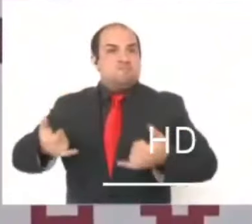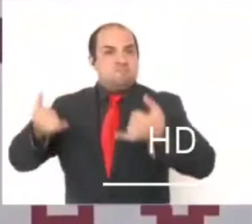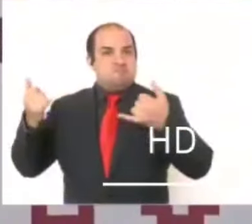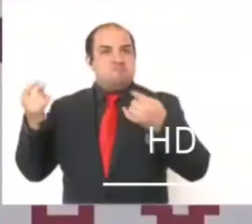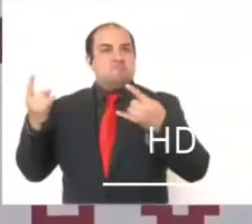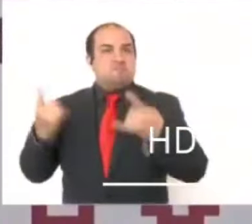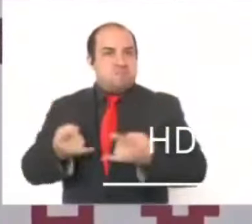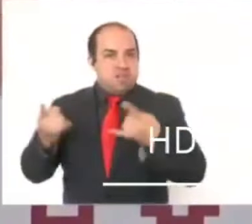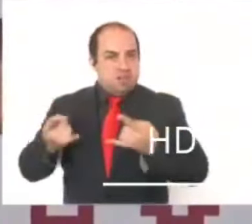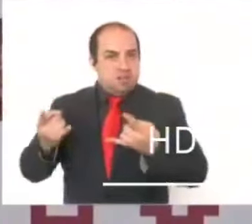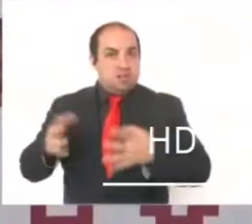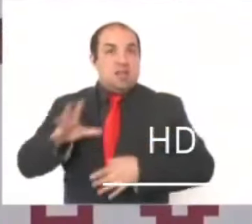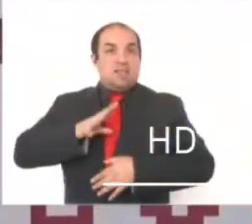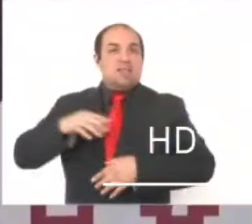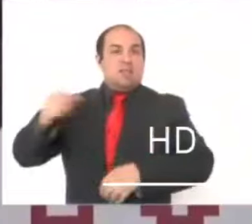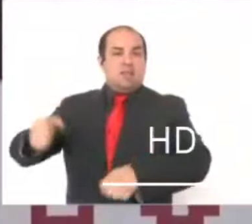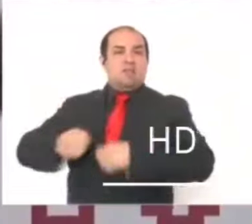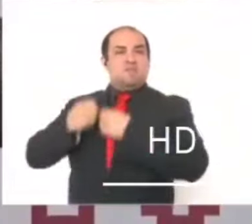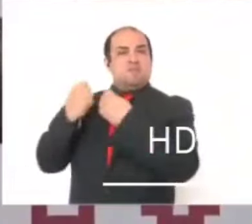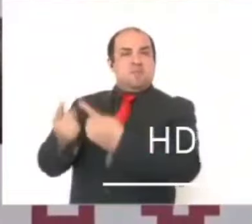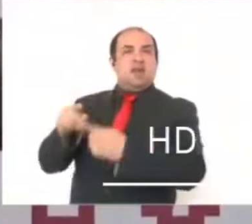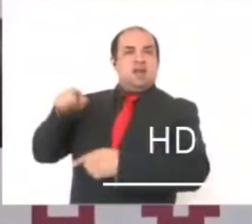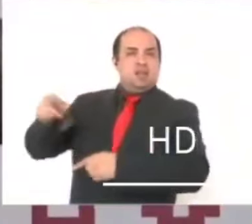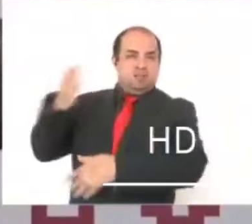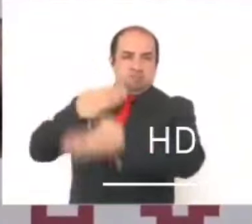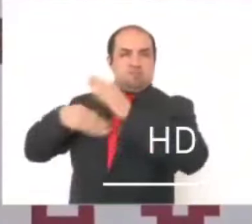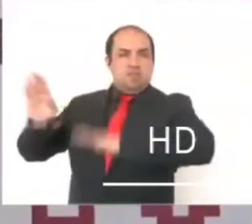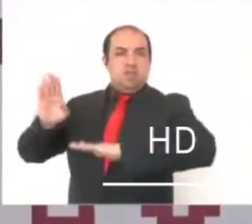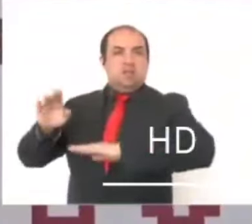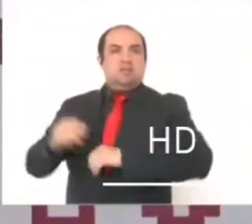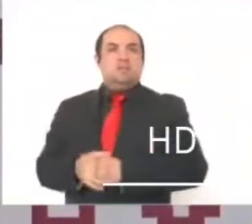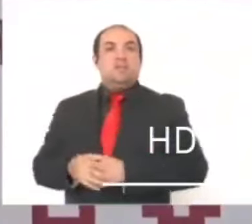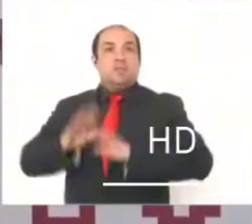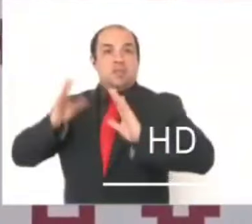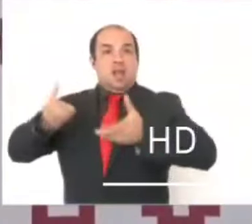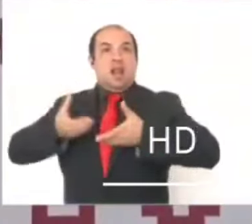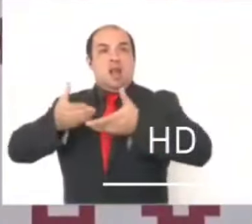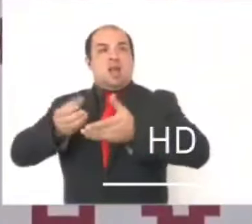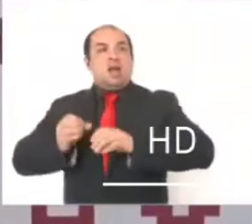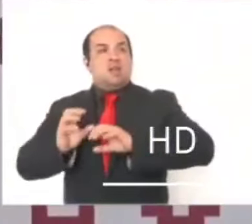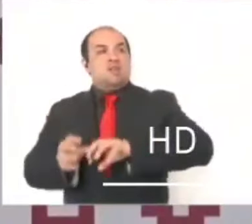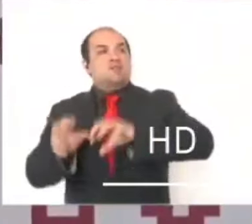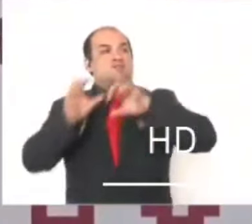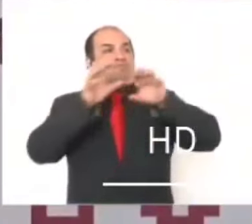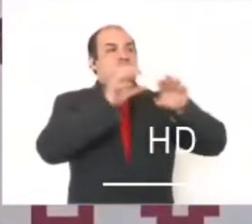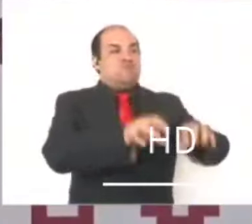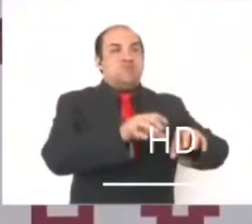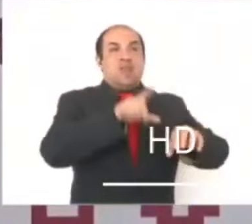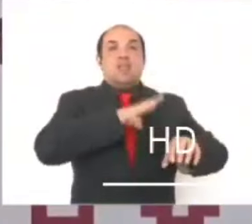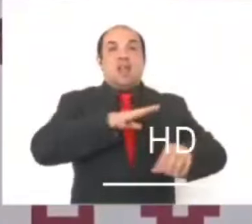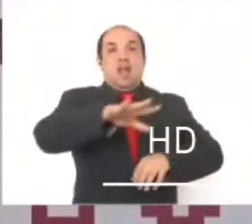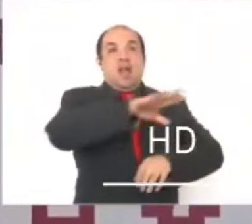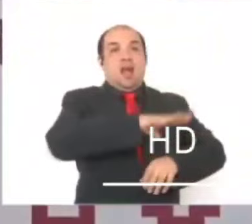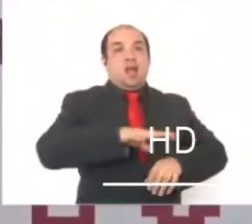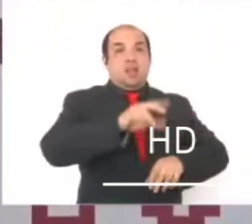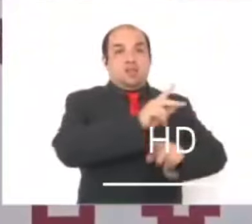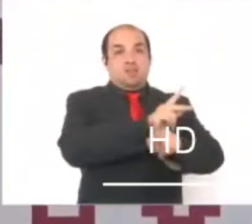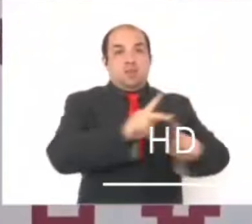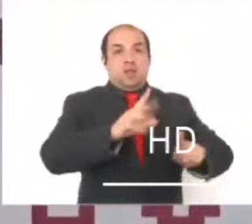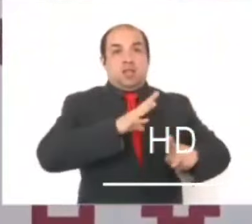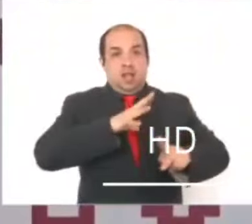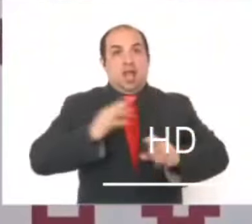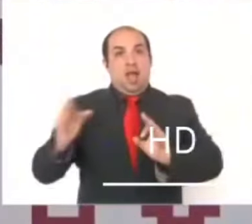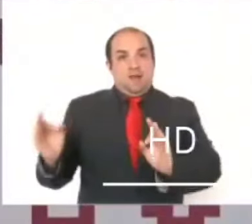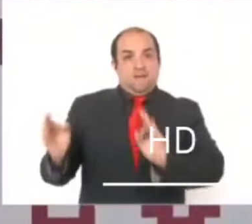que tuvo ahí y muchas cosas más, se salieron a la calle, lo cual fue ya la apropiación del espacio público, que primero estuvieron al